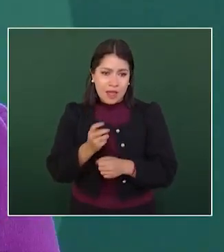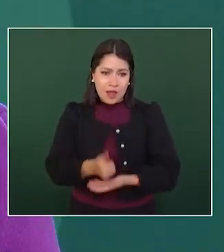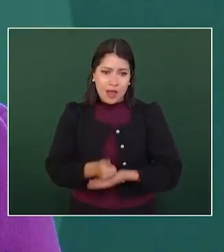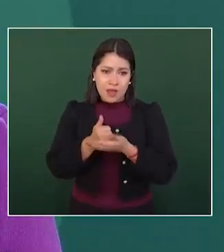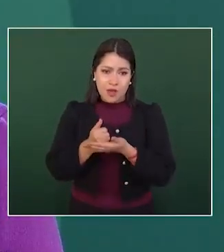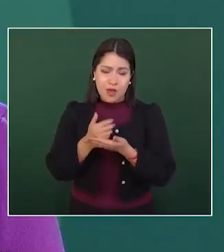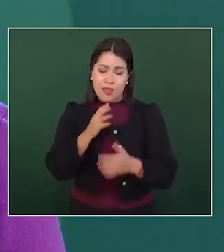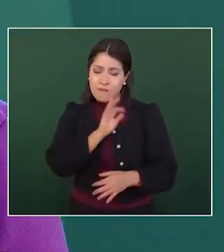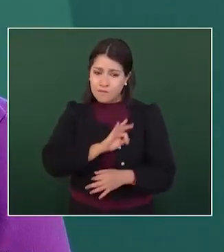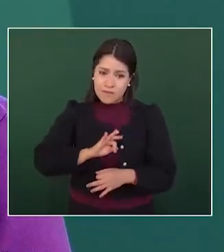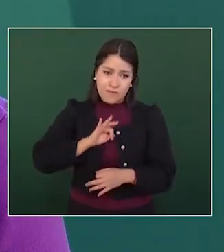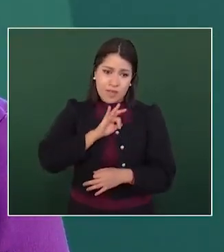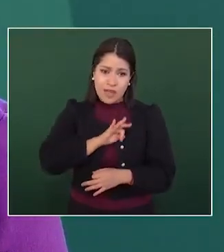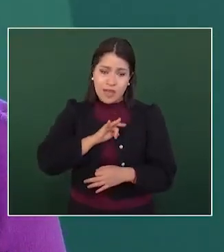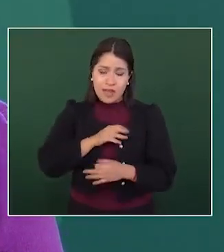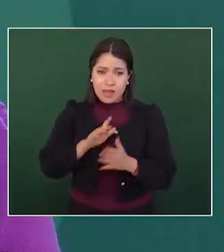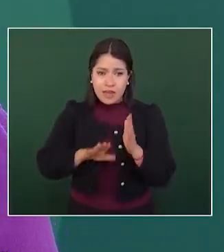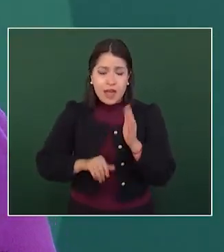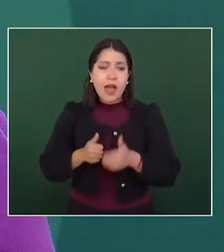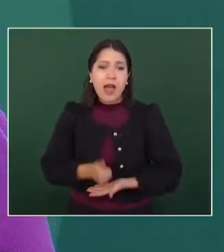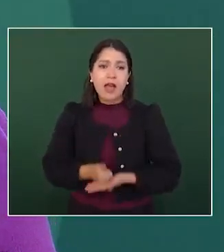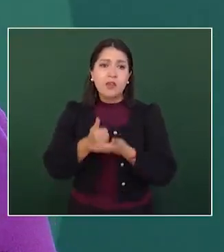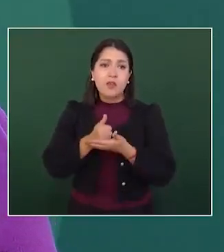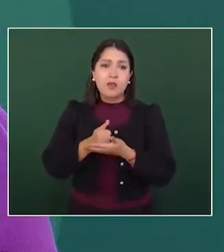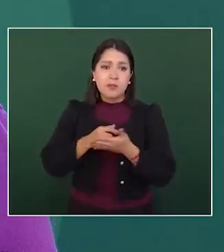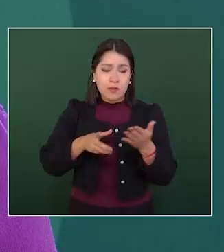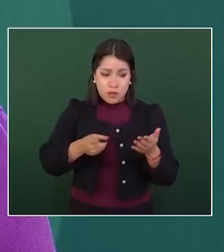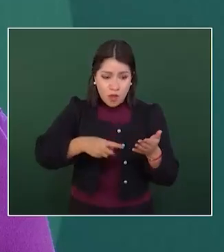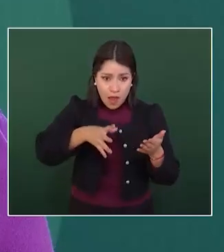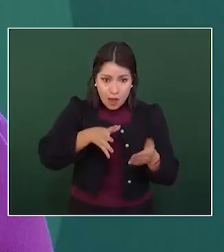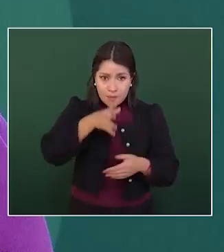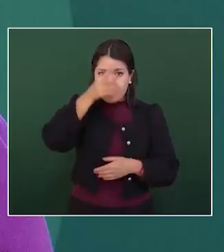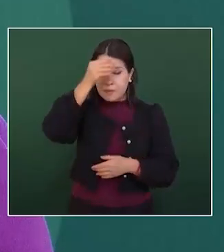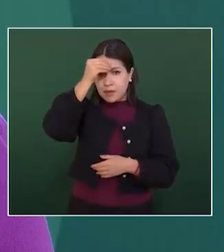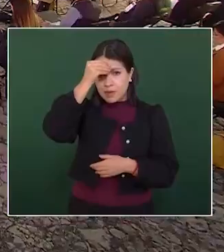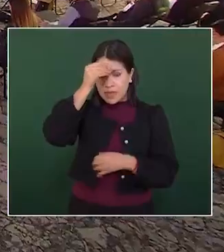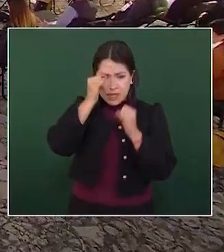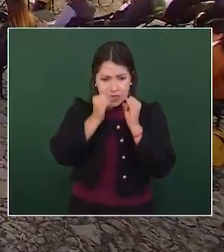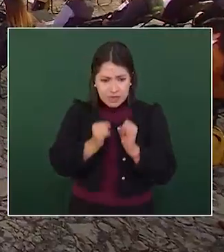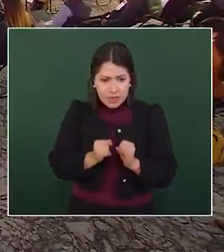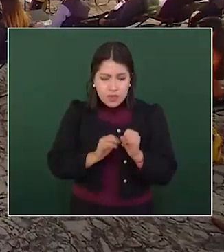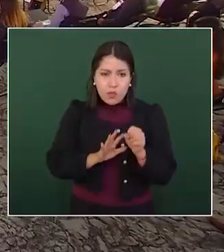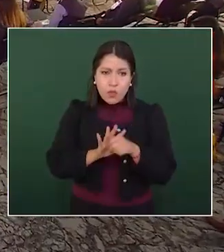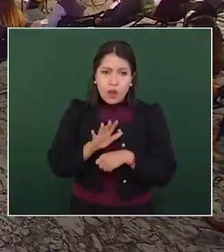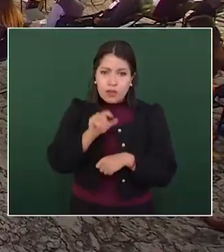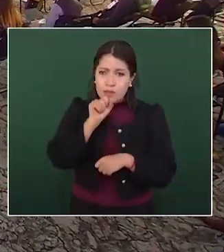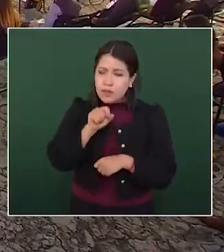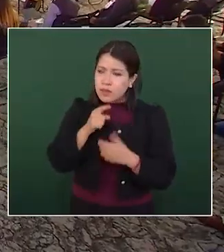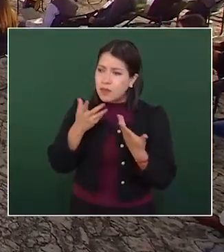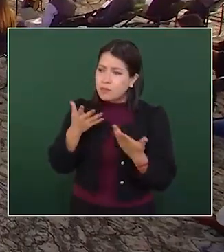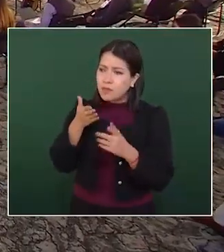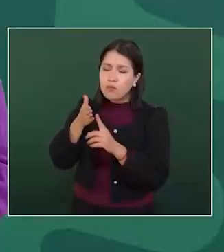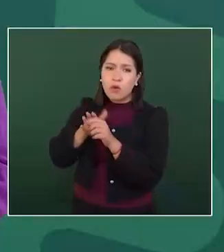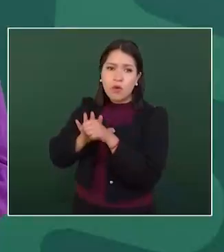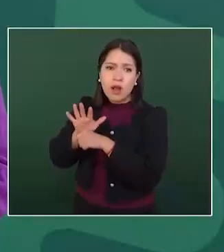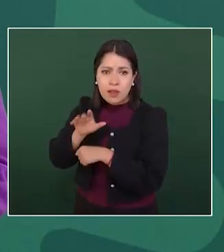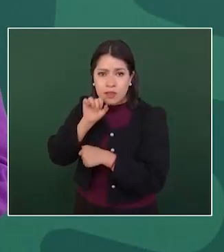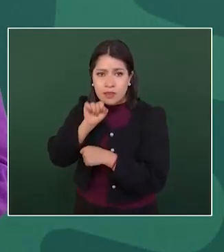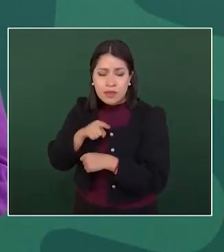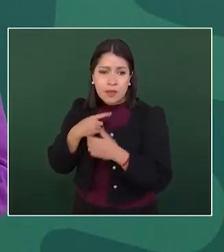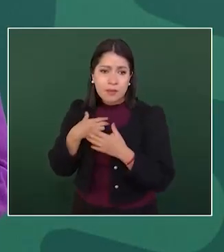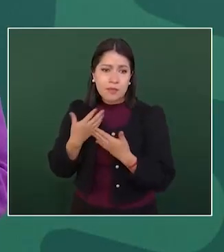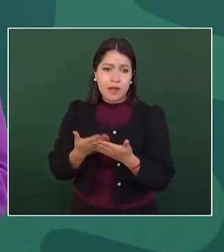restaura, reconstruye, lo que nos enseña de dónde venimos y a dónde vamos. Es esperanza, raíz,